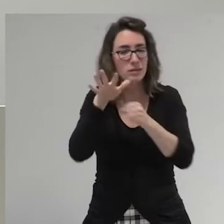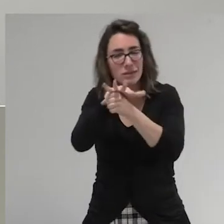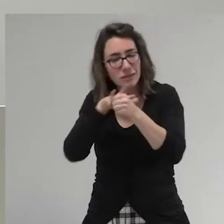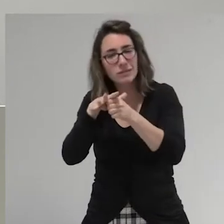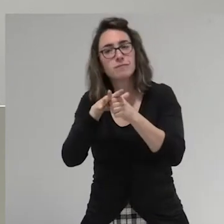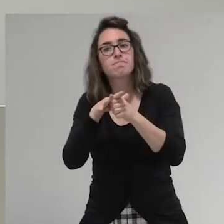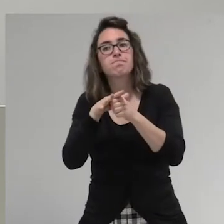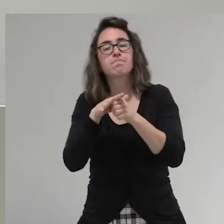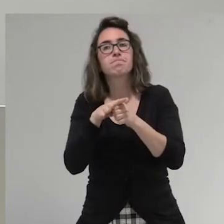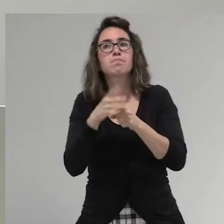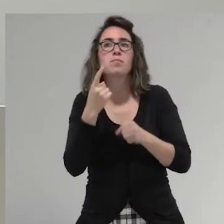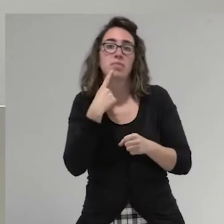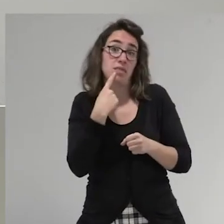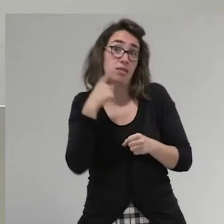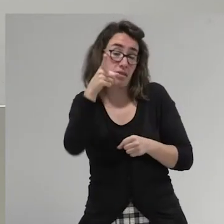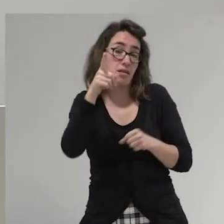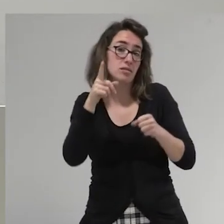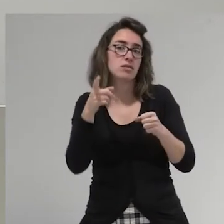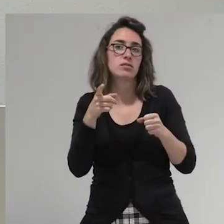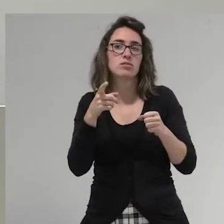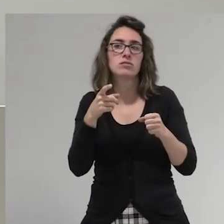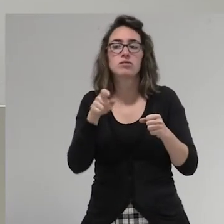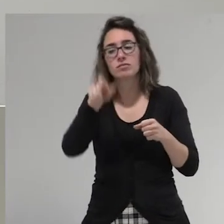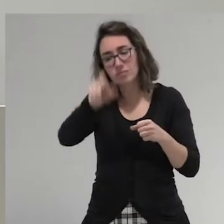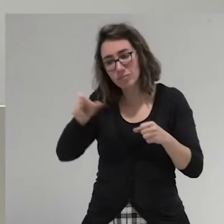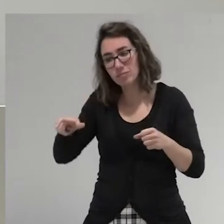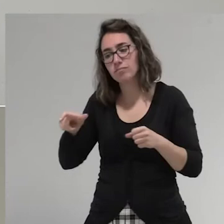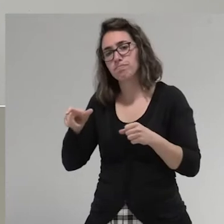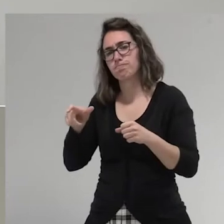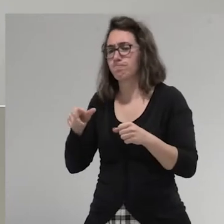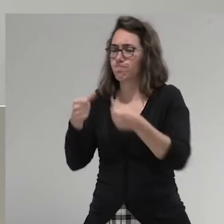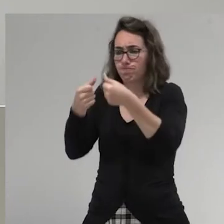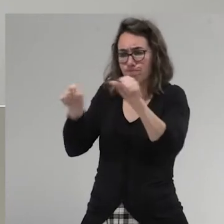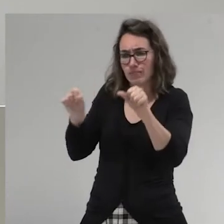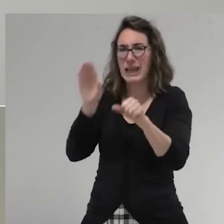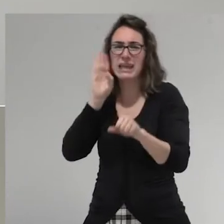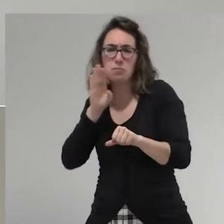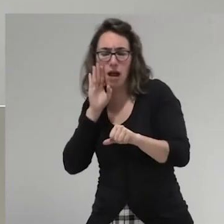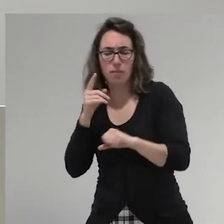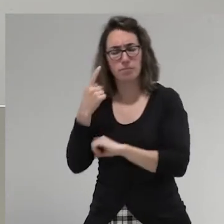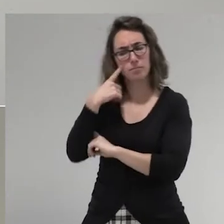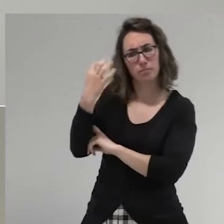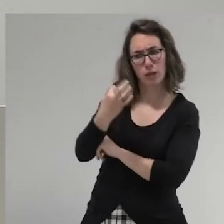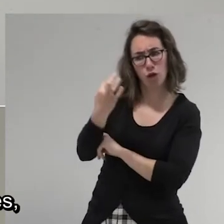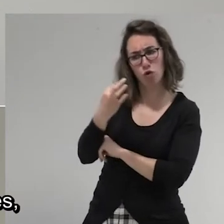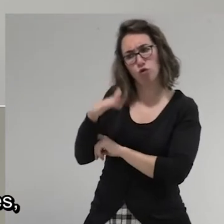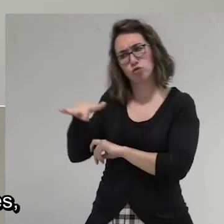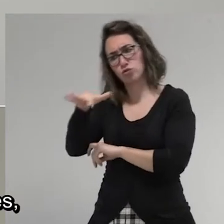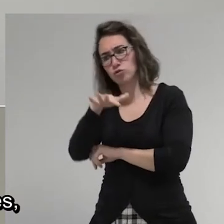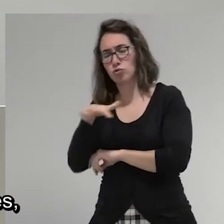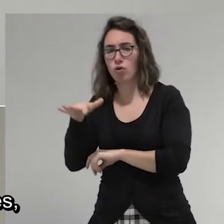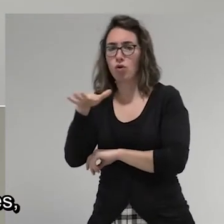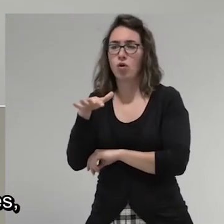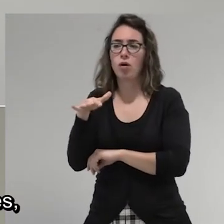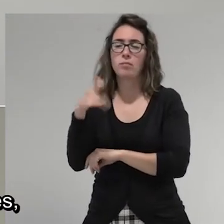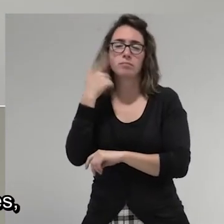referido a que a quién se criminaliza, a quién se ve como peligroso y tal, y se aplica estas medidas, son